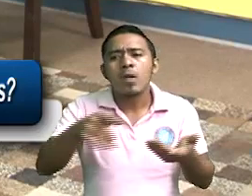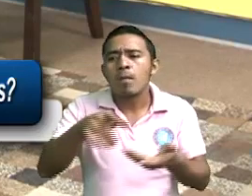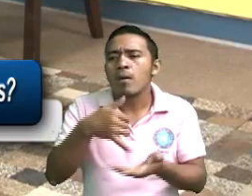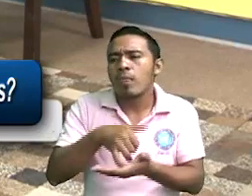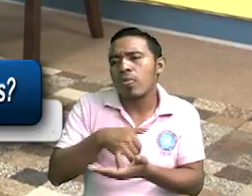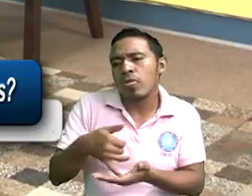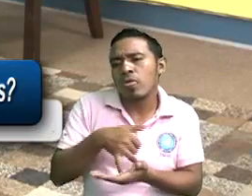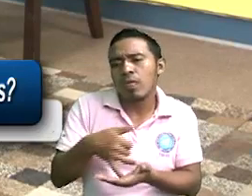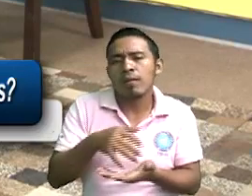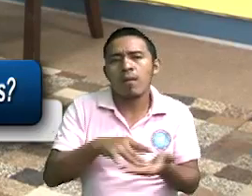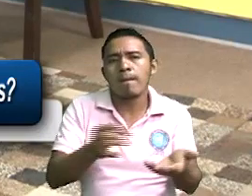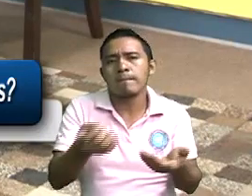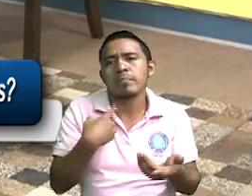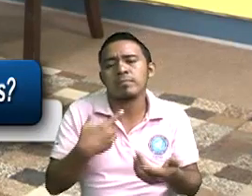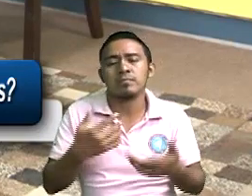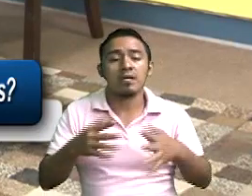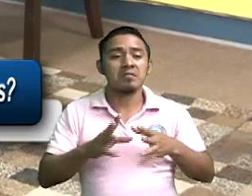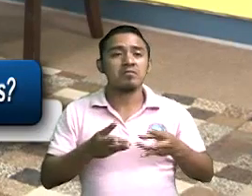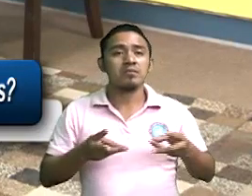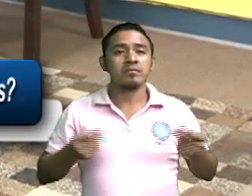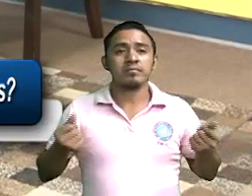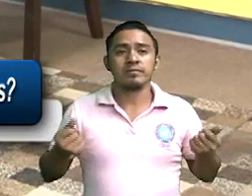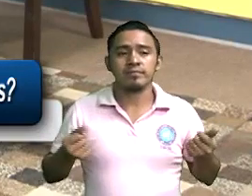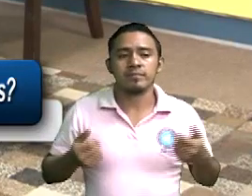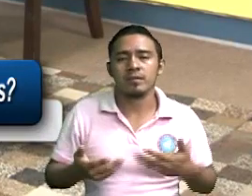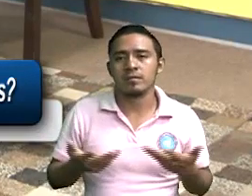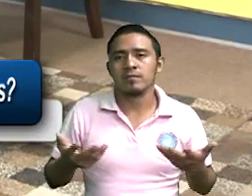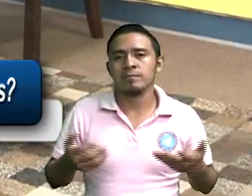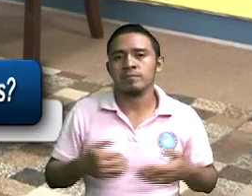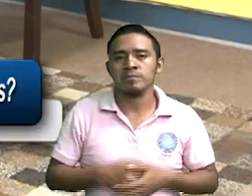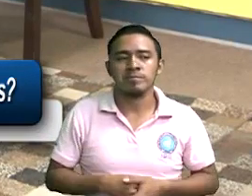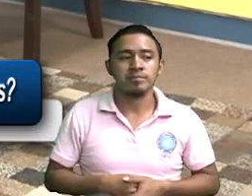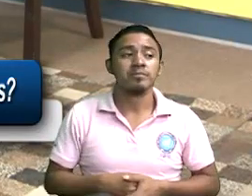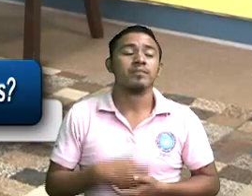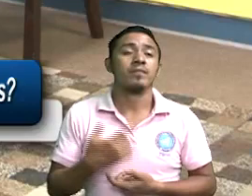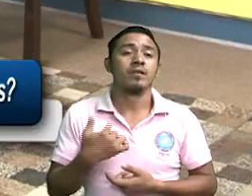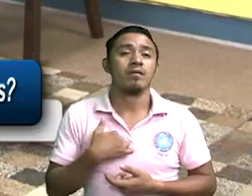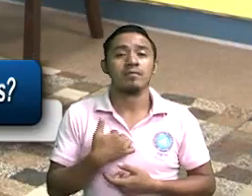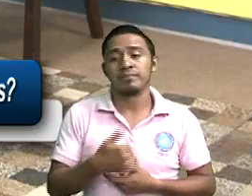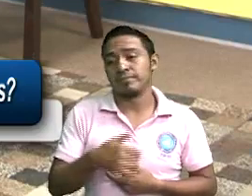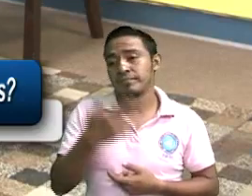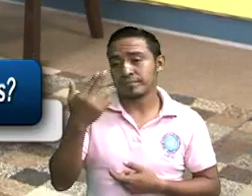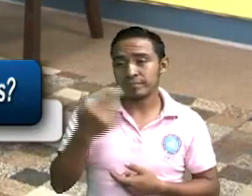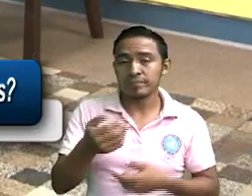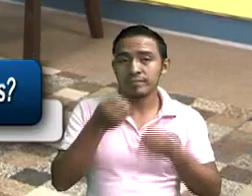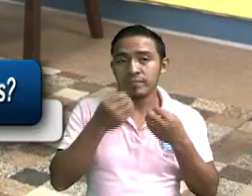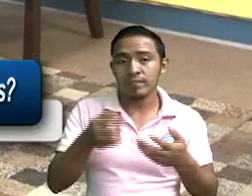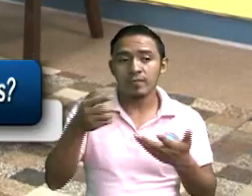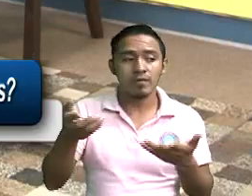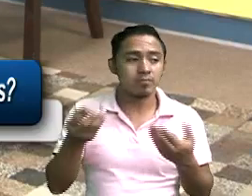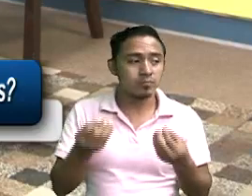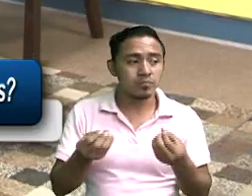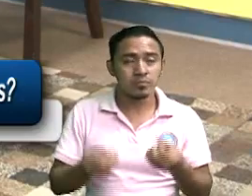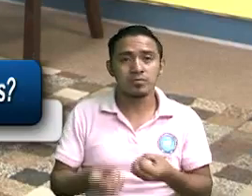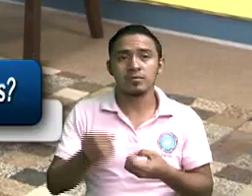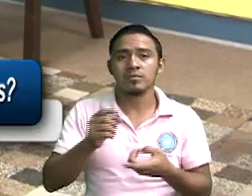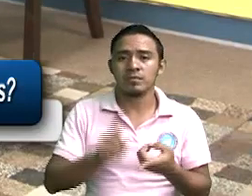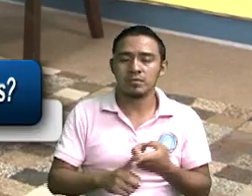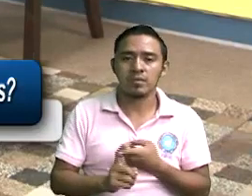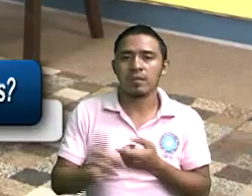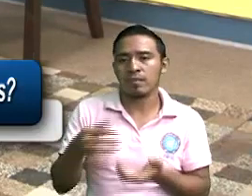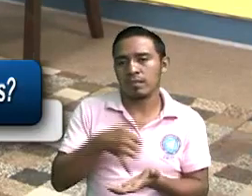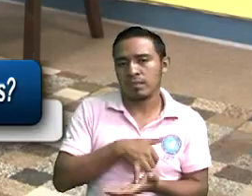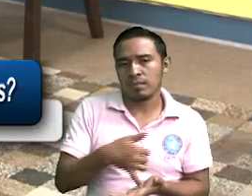y póngase la vitamina. Correcto. Y es por eso que le pregunto, porque usted decía que los síntomas también de estas enfermedades son la